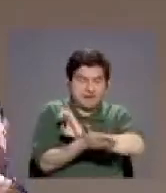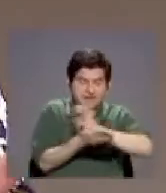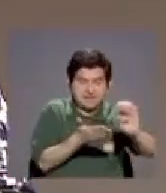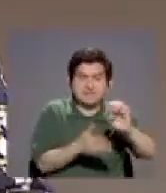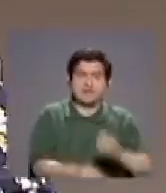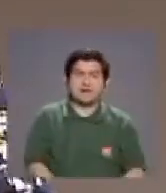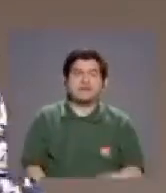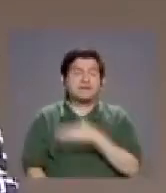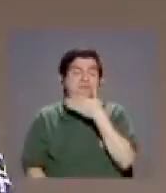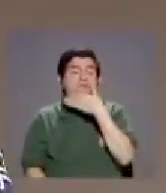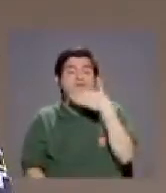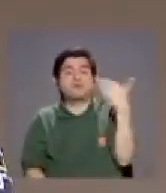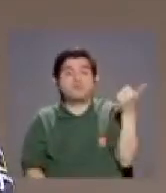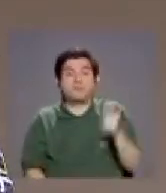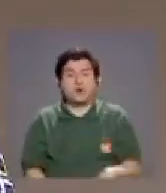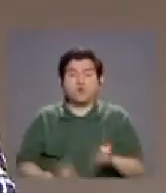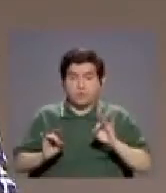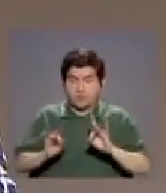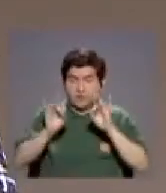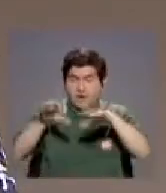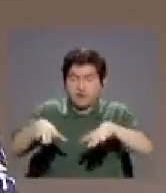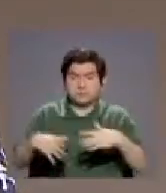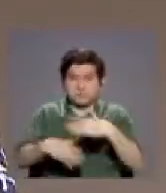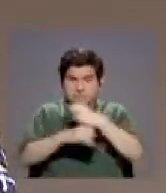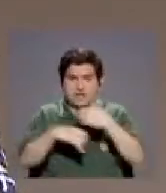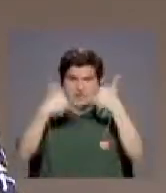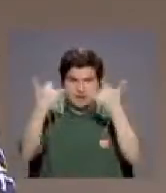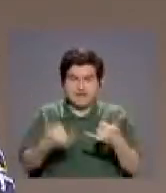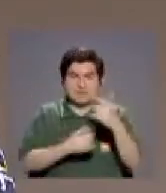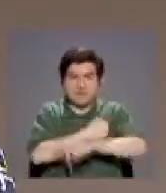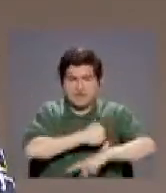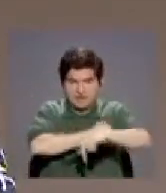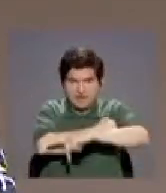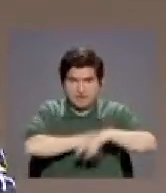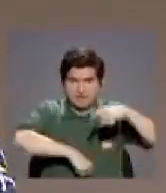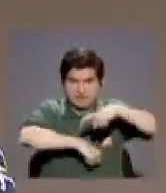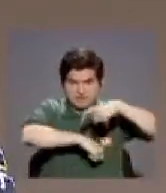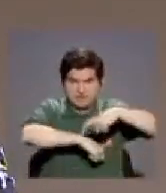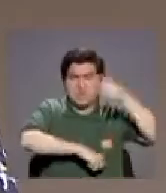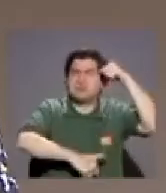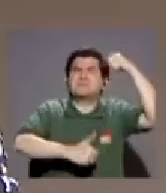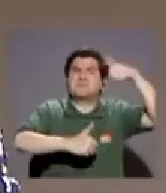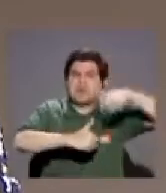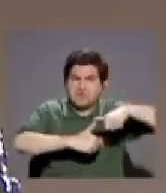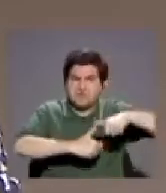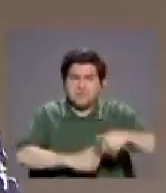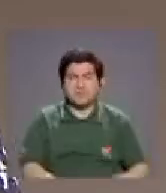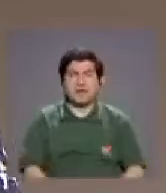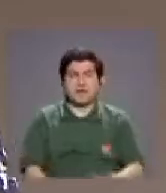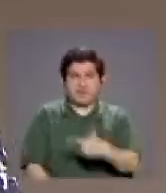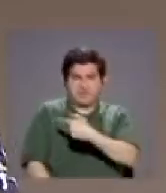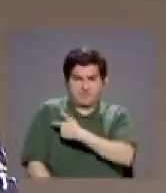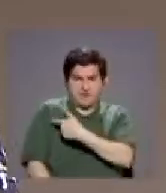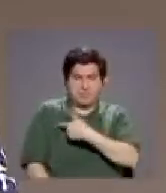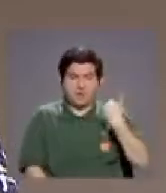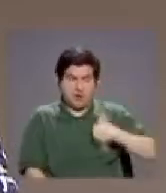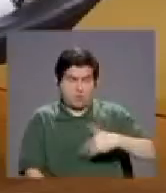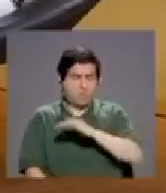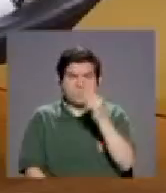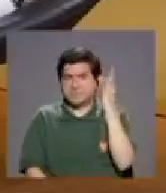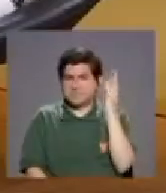Lo ideal, y Australia lo ha hecho, entre los países que en este momento recuerdo, es vacunar tanto hombres como